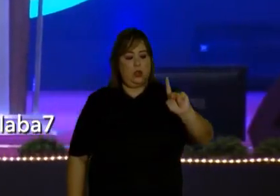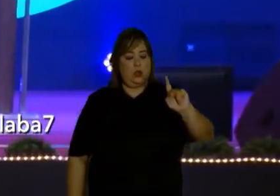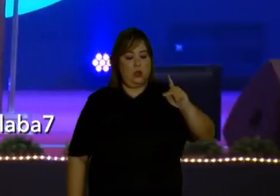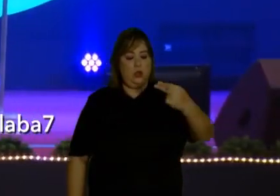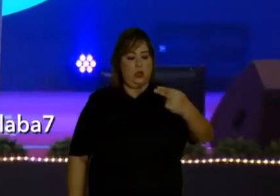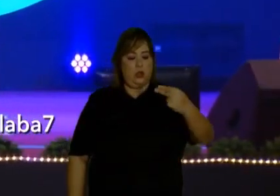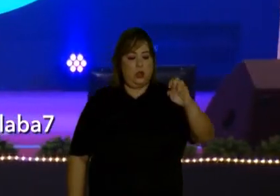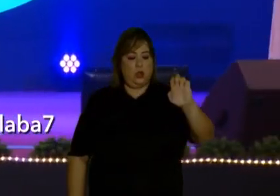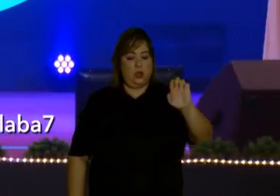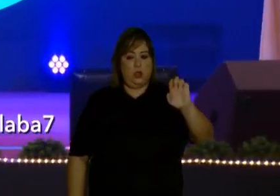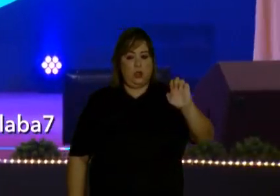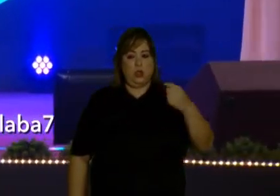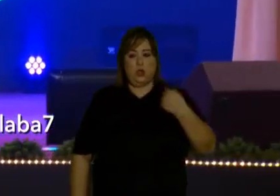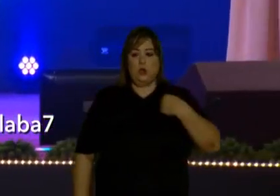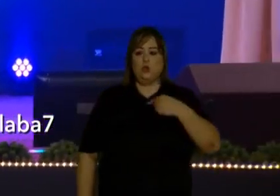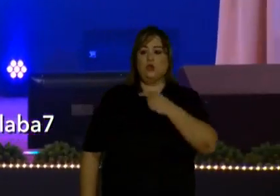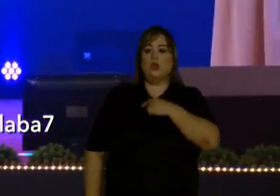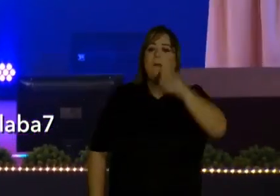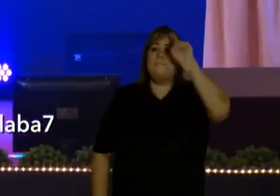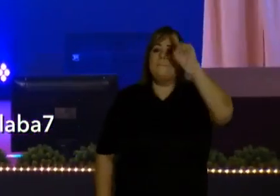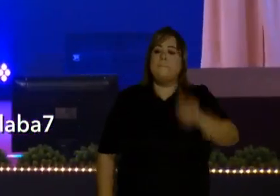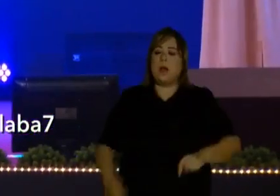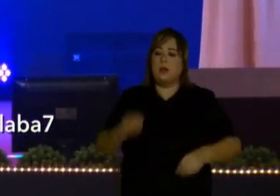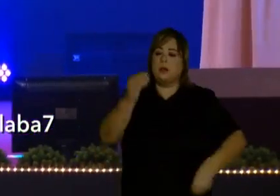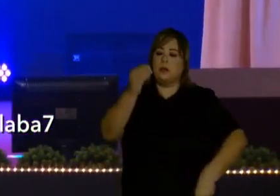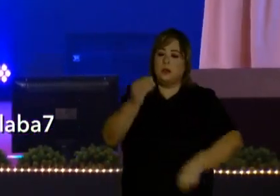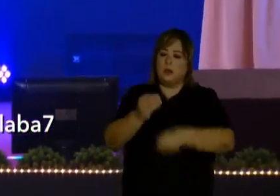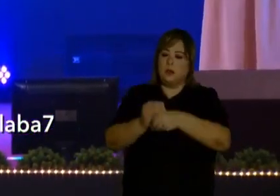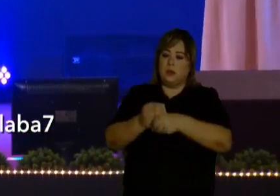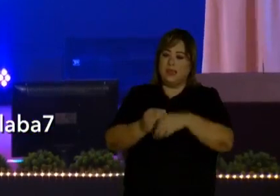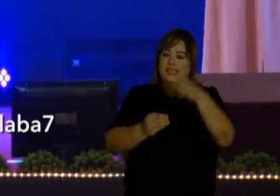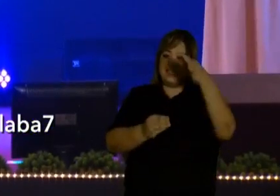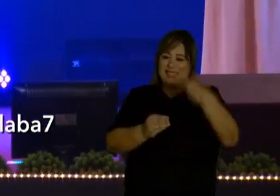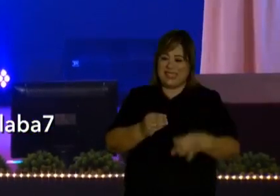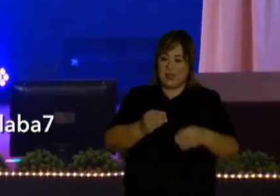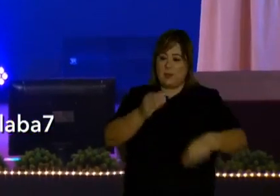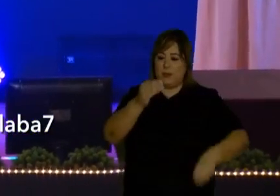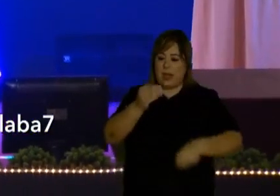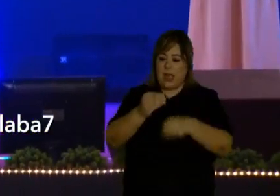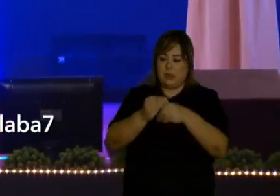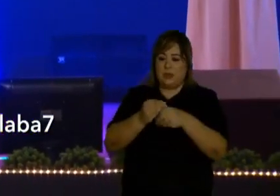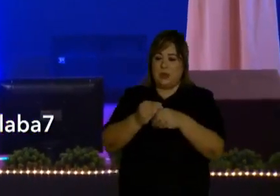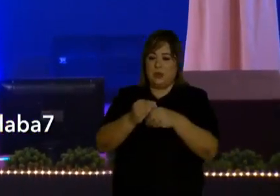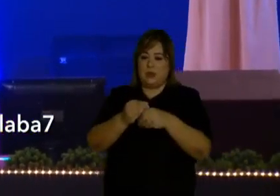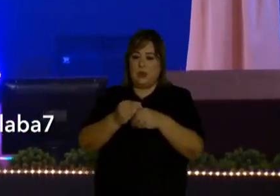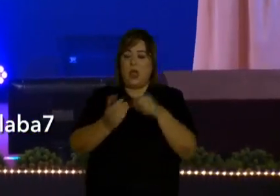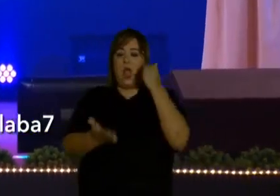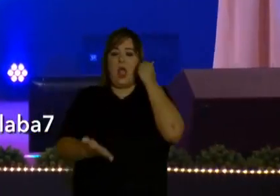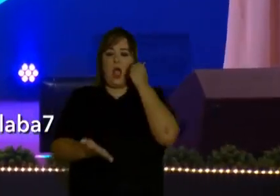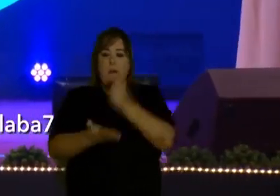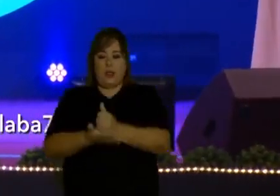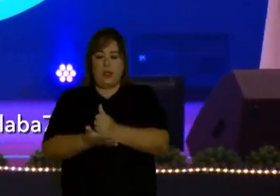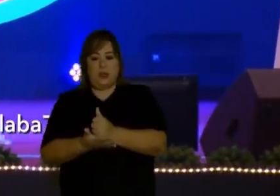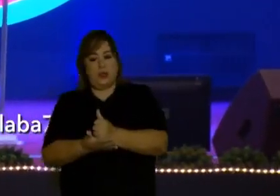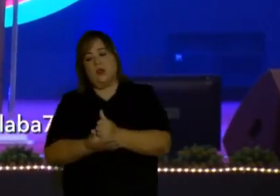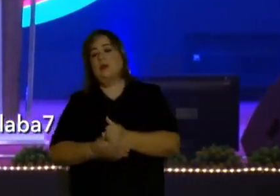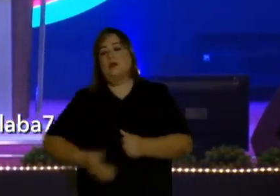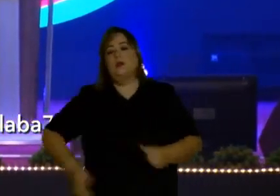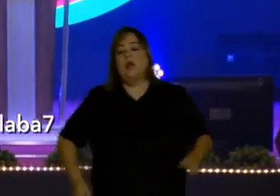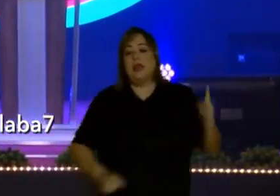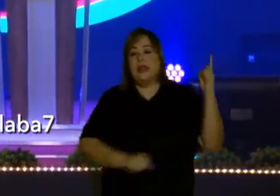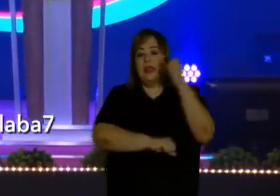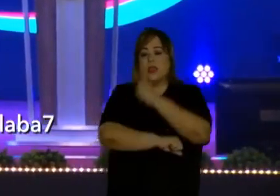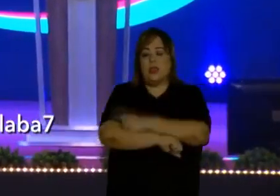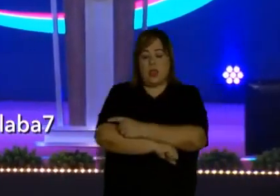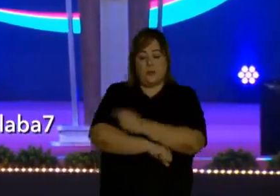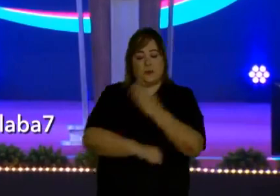Nosotros debemos siempre sumar. Siempre sumar. Amén. Así que el día 14 es postrado